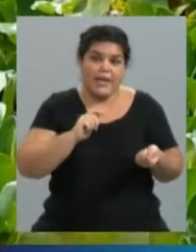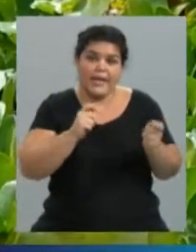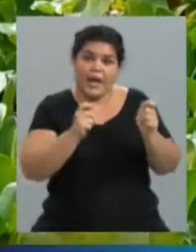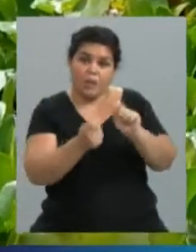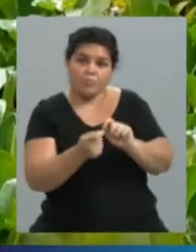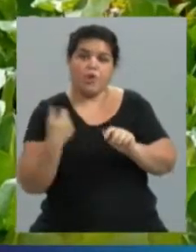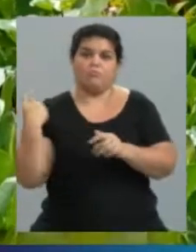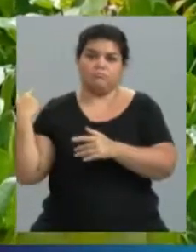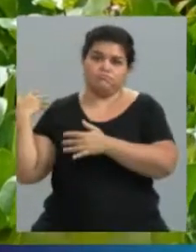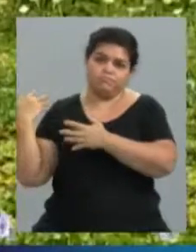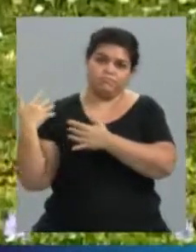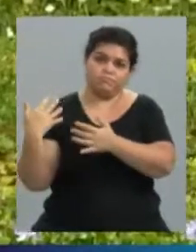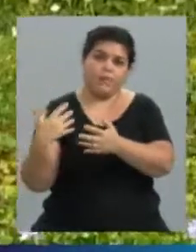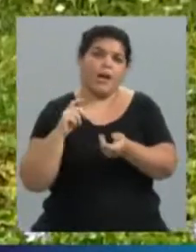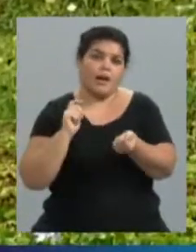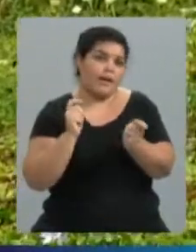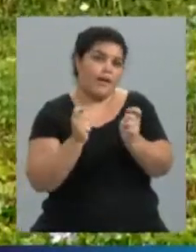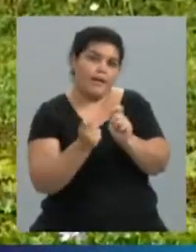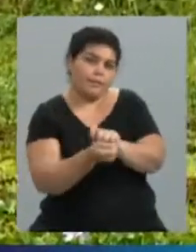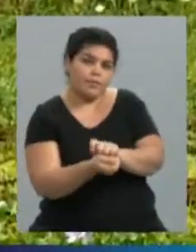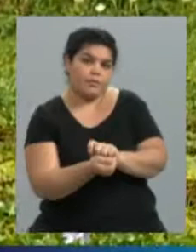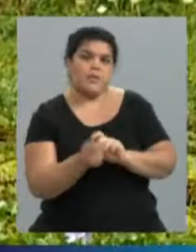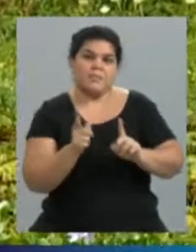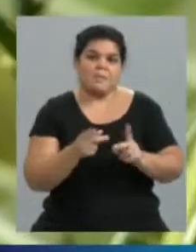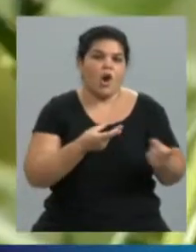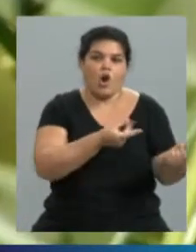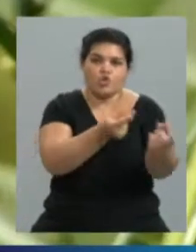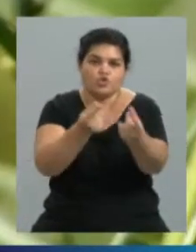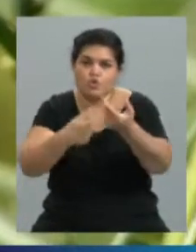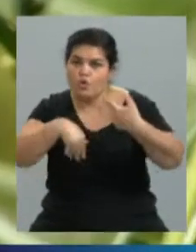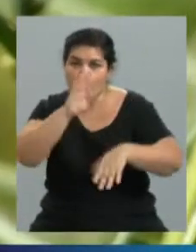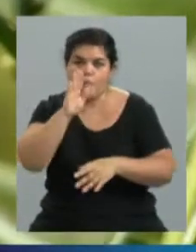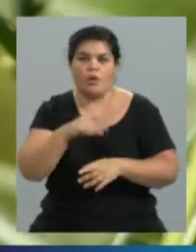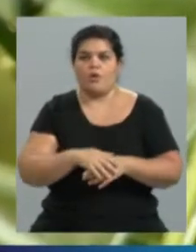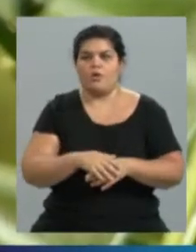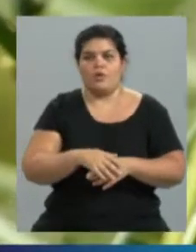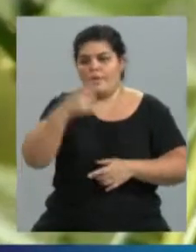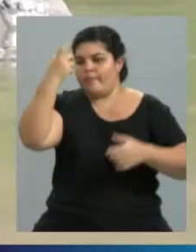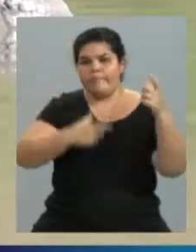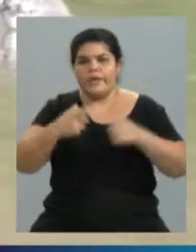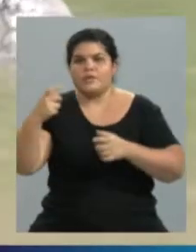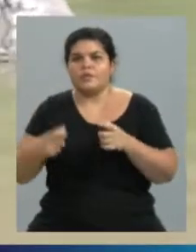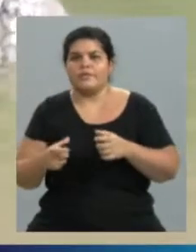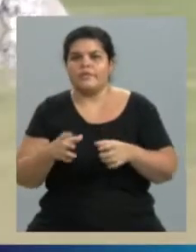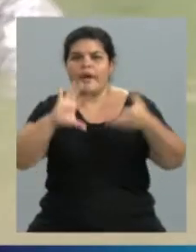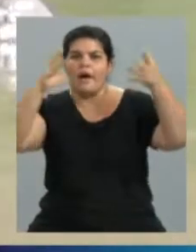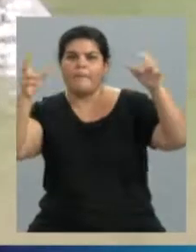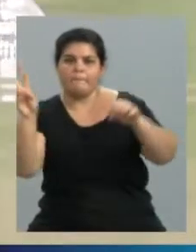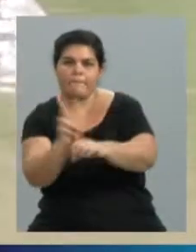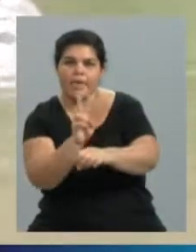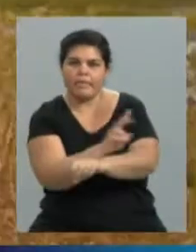que ha ido aumentando a medida que aumenta el consumo, a medida que aumentan las actividades humanas que no son amigables con el medio ambiente.